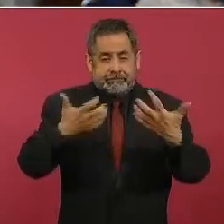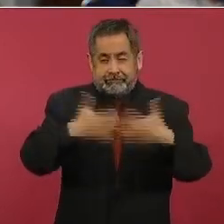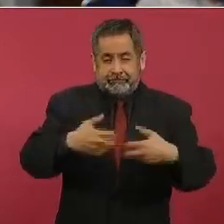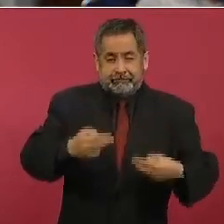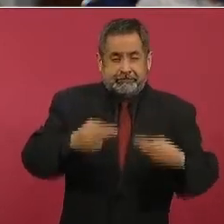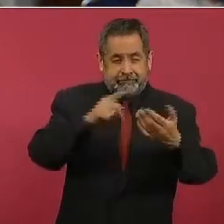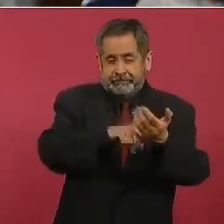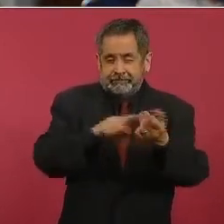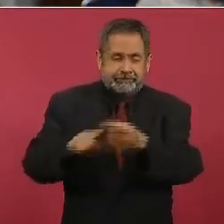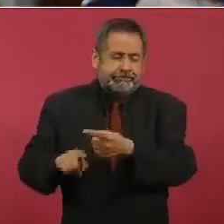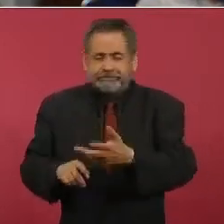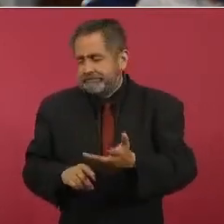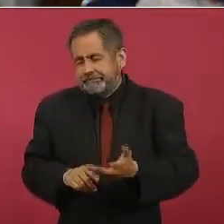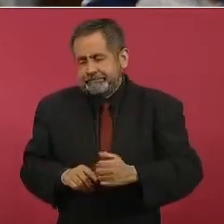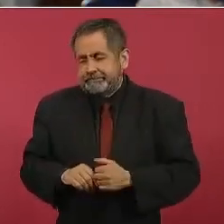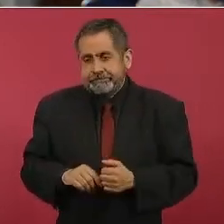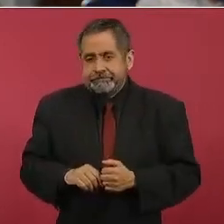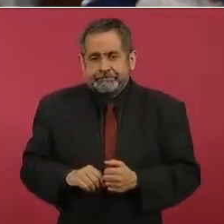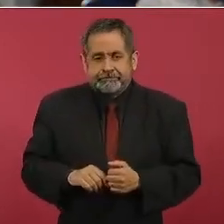refinerías que hay en México,